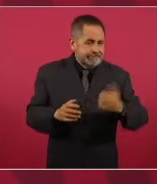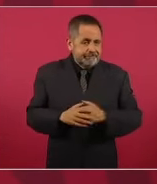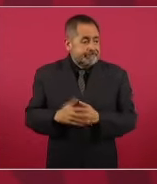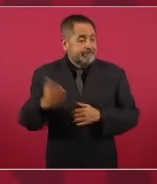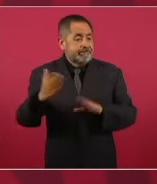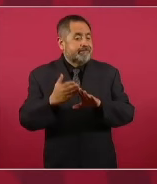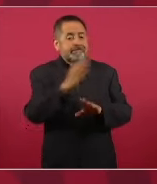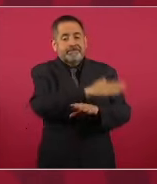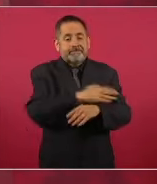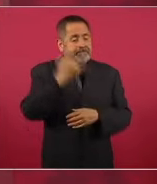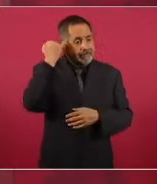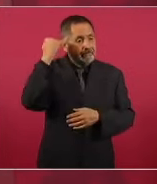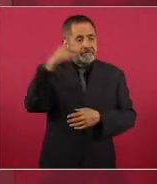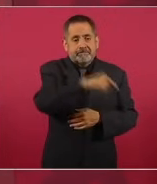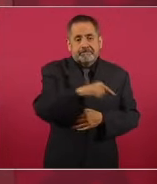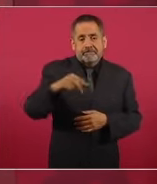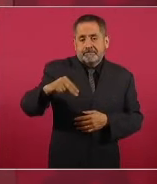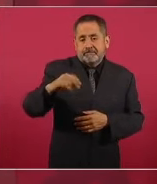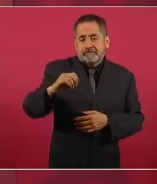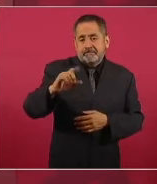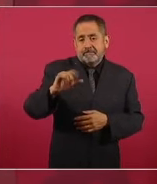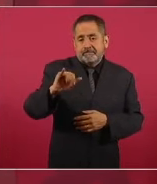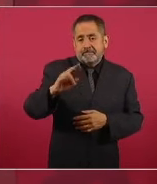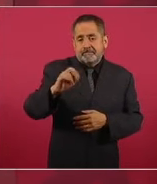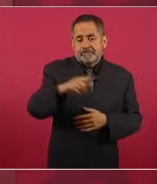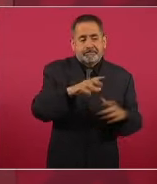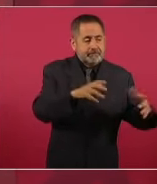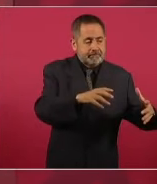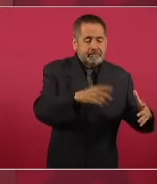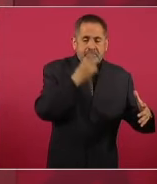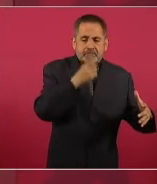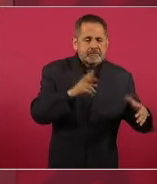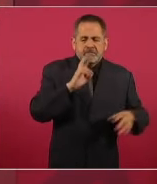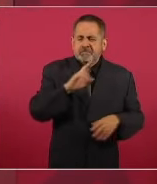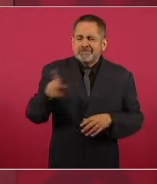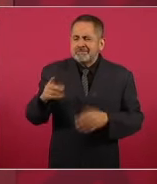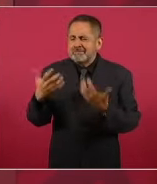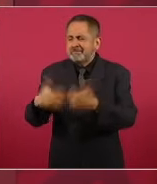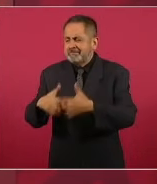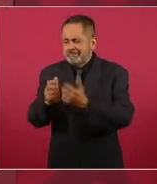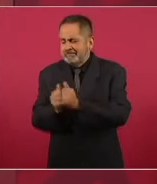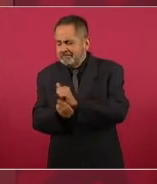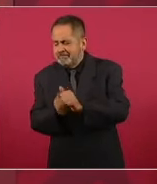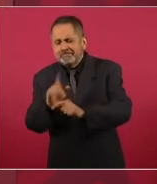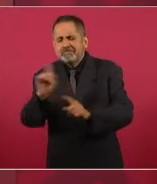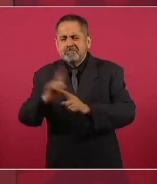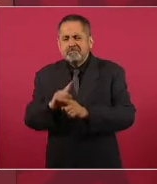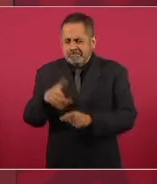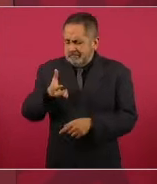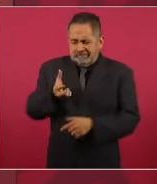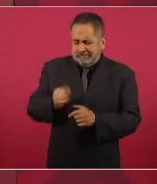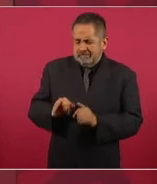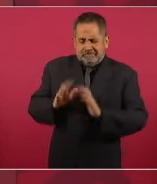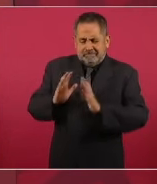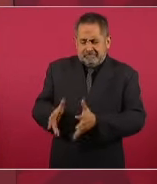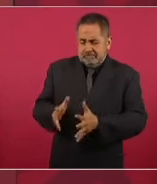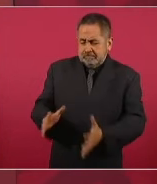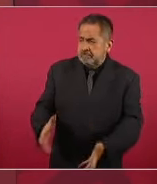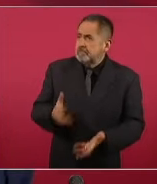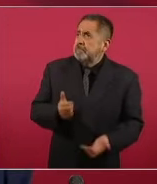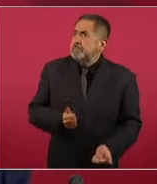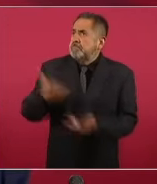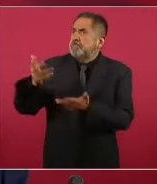neoliberal fue la de vender petróleo crudo y comprar gasolinas. Nos